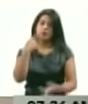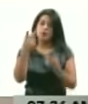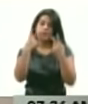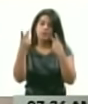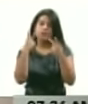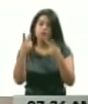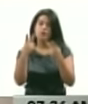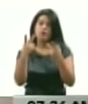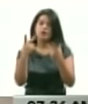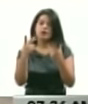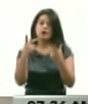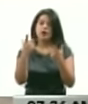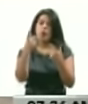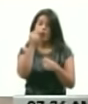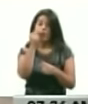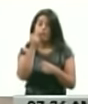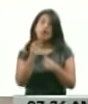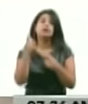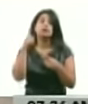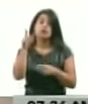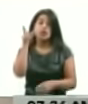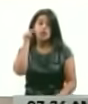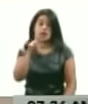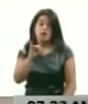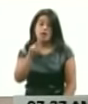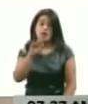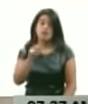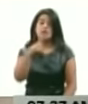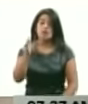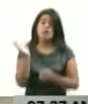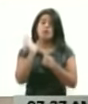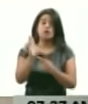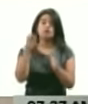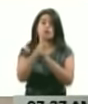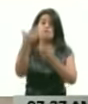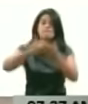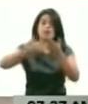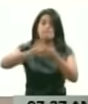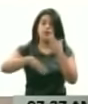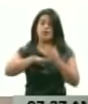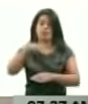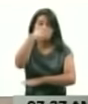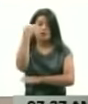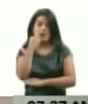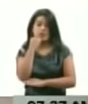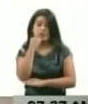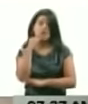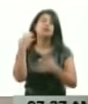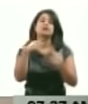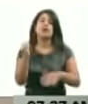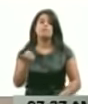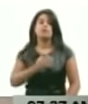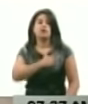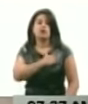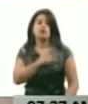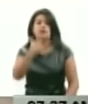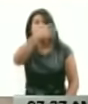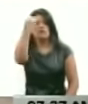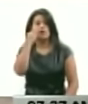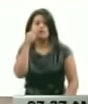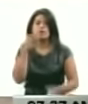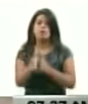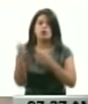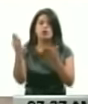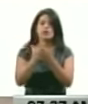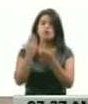investigadora Ileana Morantes, que nos va a hablar sobre los papeles de Miranda. O sea, esa pasión que tenía Francisco de Miranda por el libro,